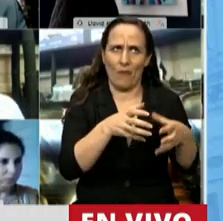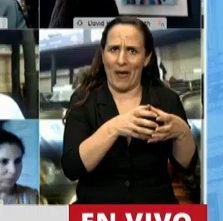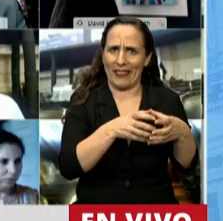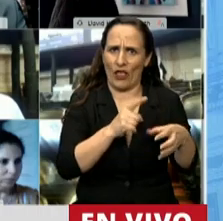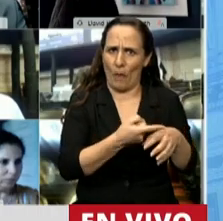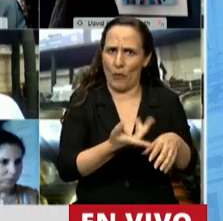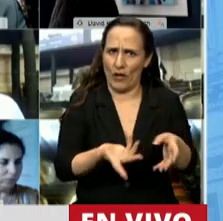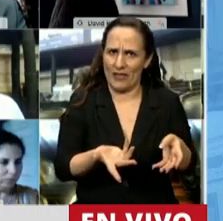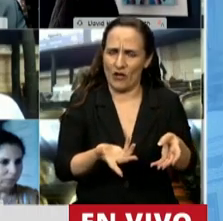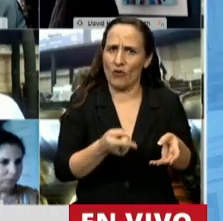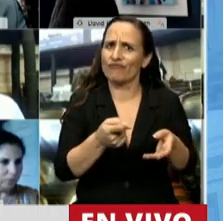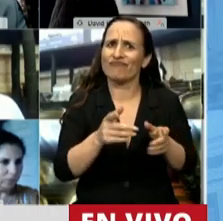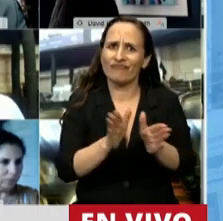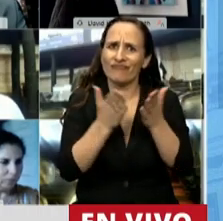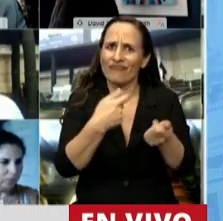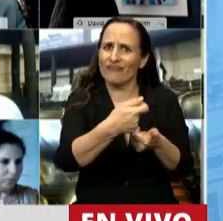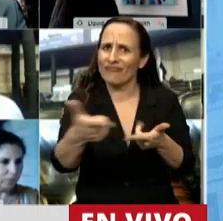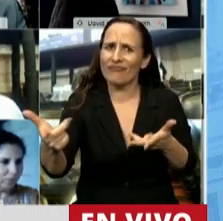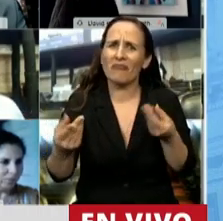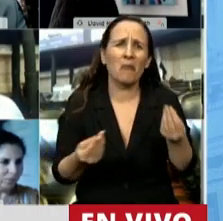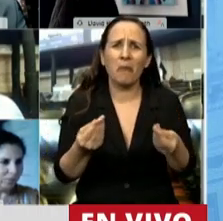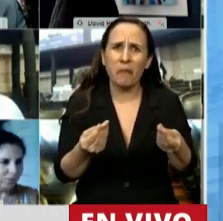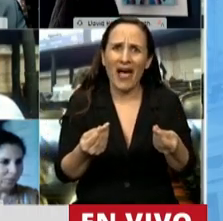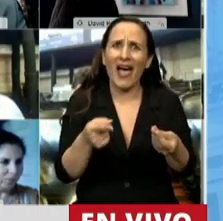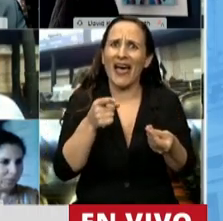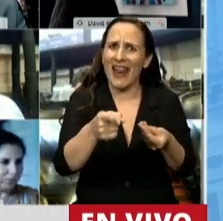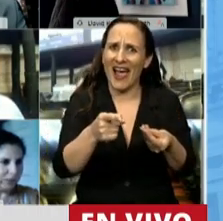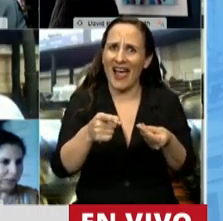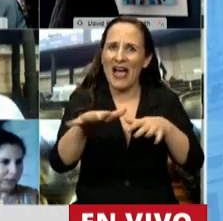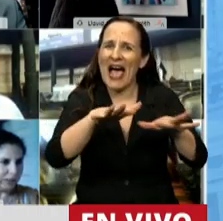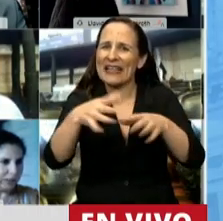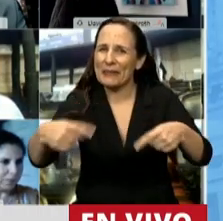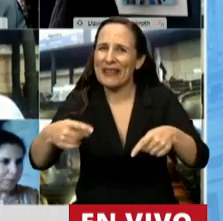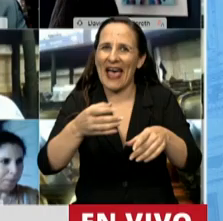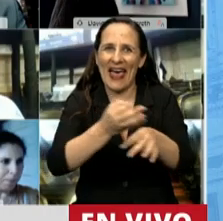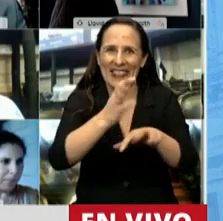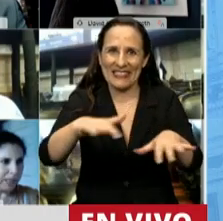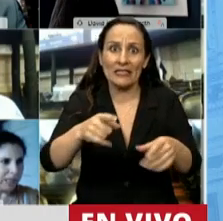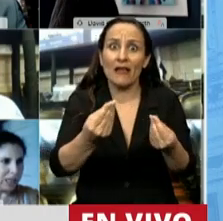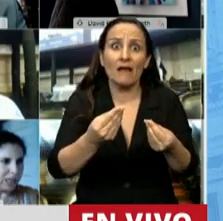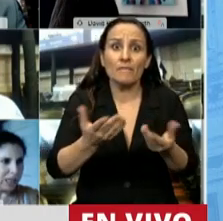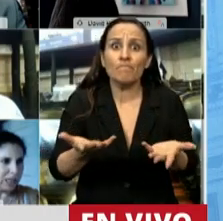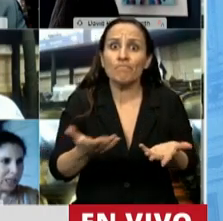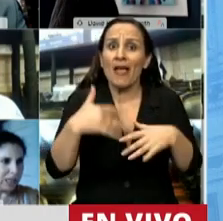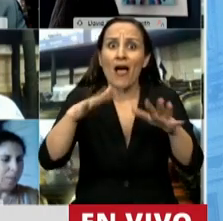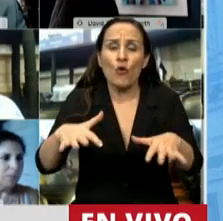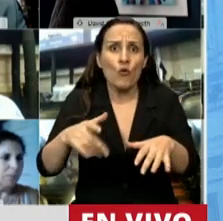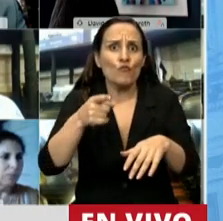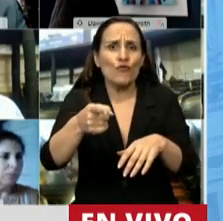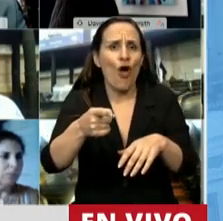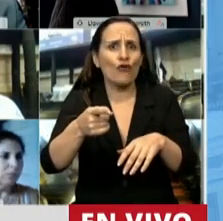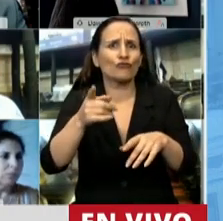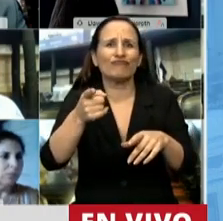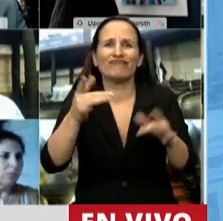como objetivo garantizar las actividades educativas, ¿sí?, de aquellos estudiantes que no tienen acceso a las